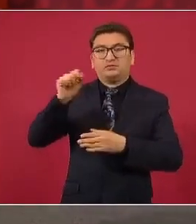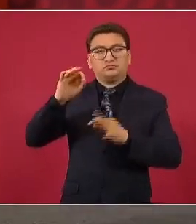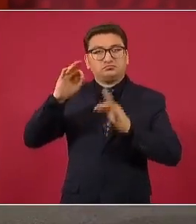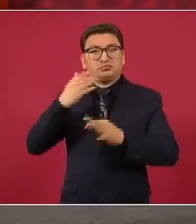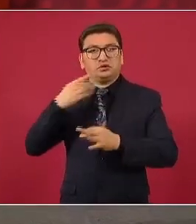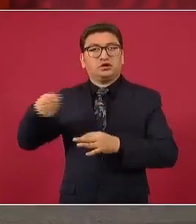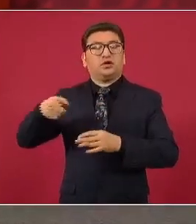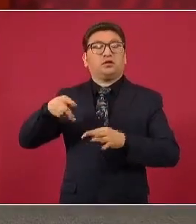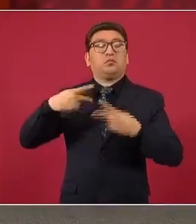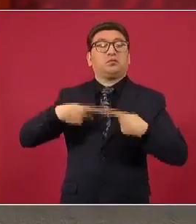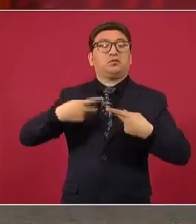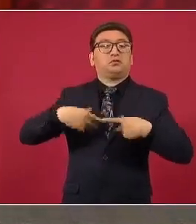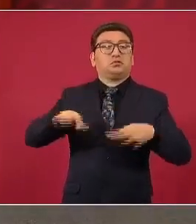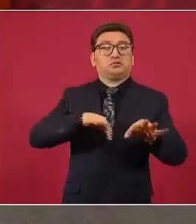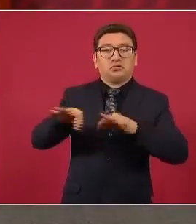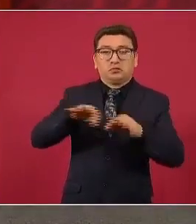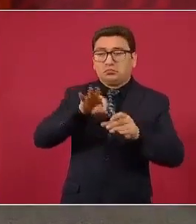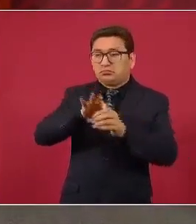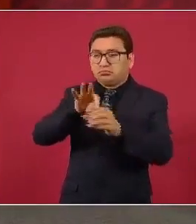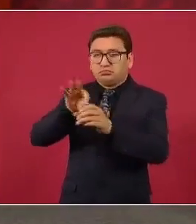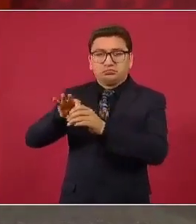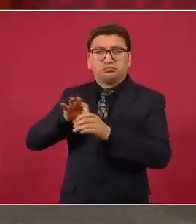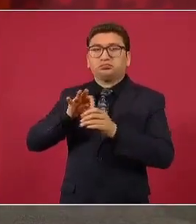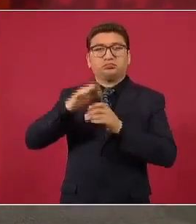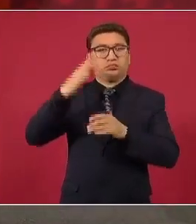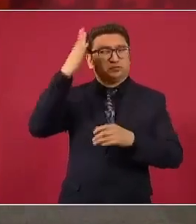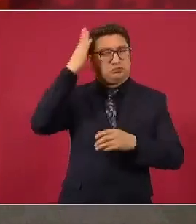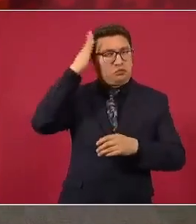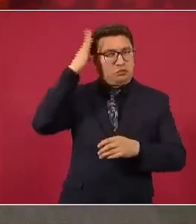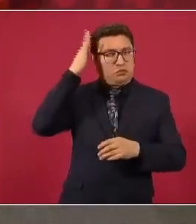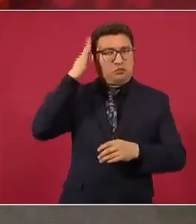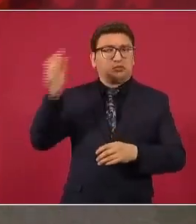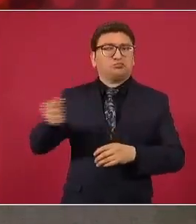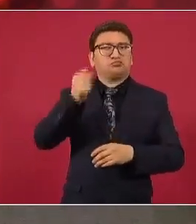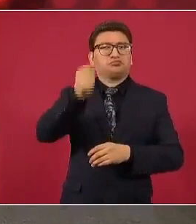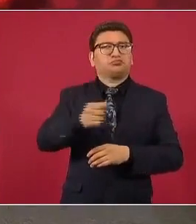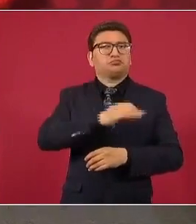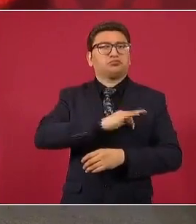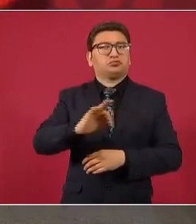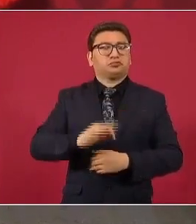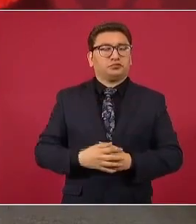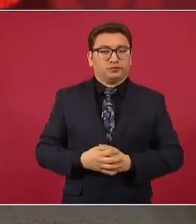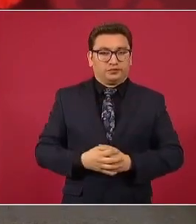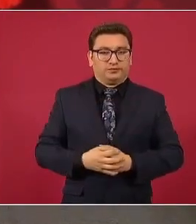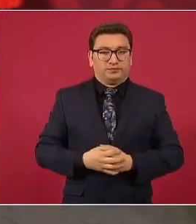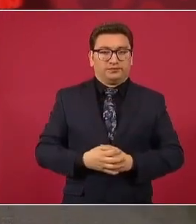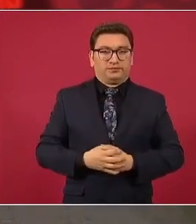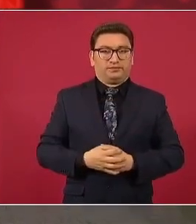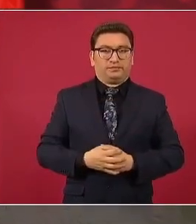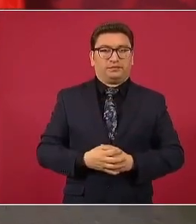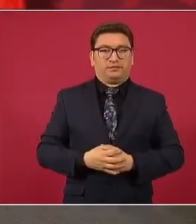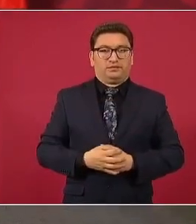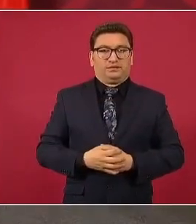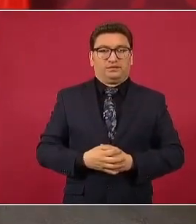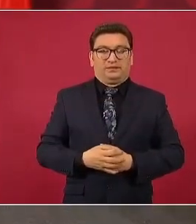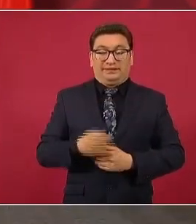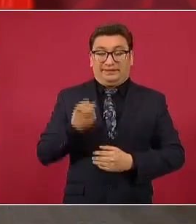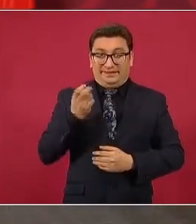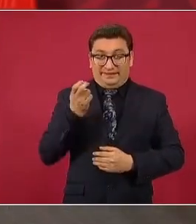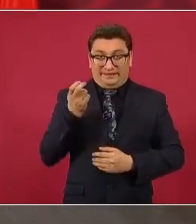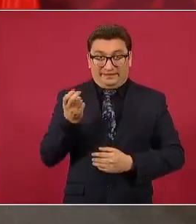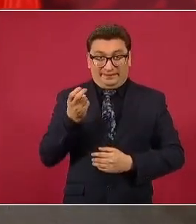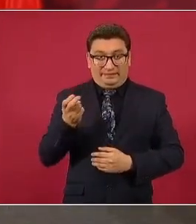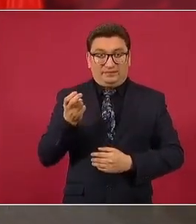trabajadores elegían a sus dirigentes. Esto que ahora queremos que